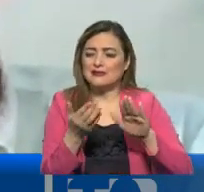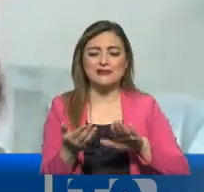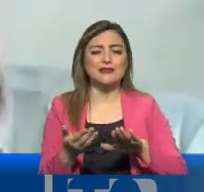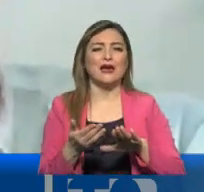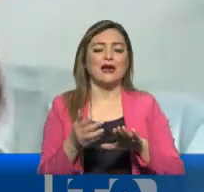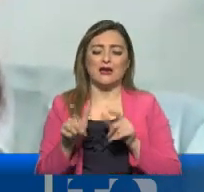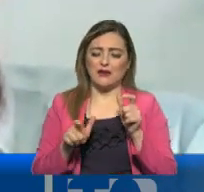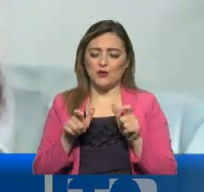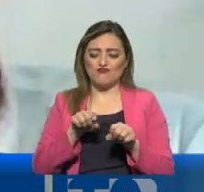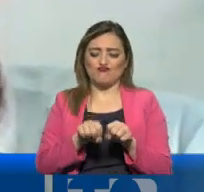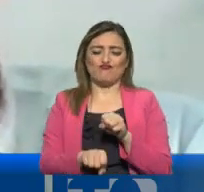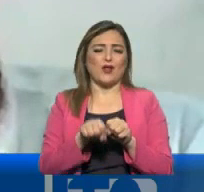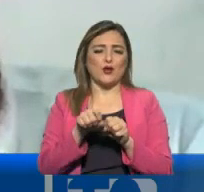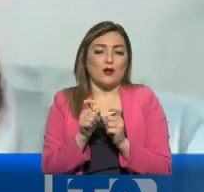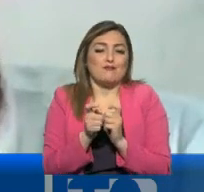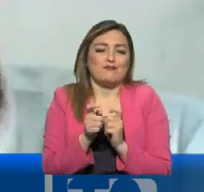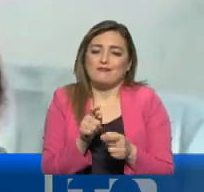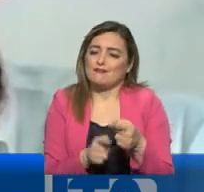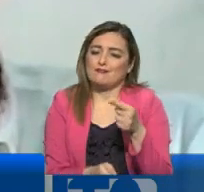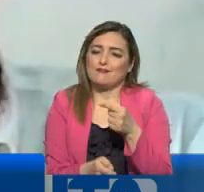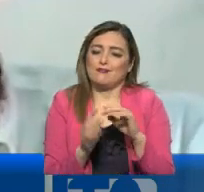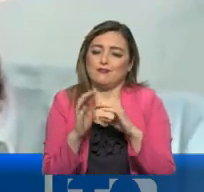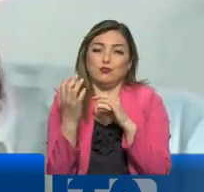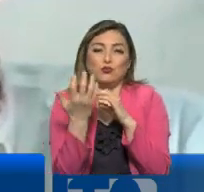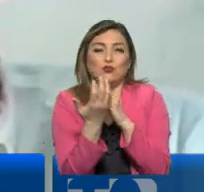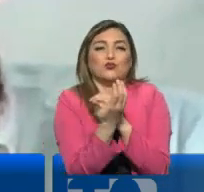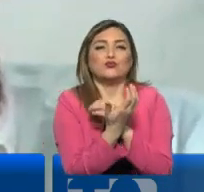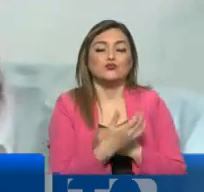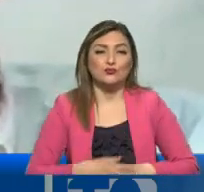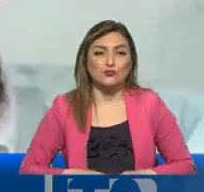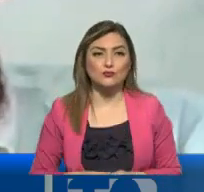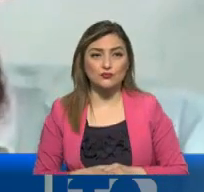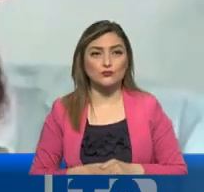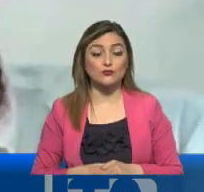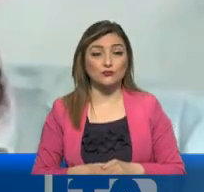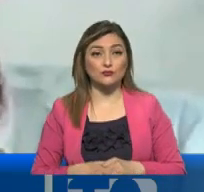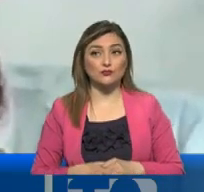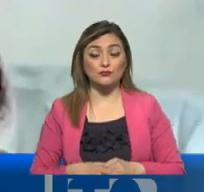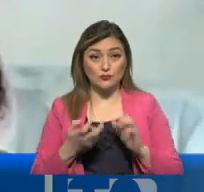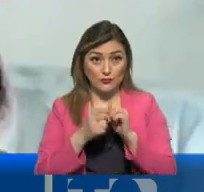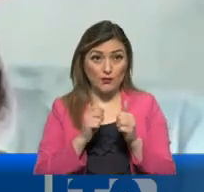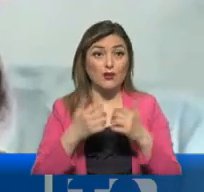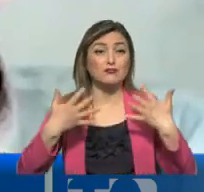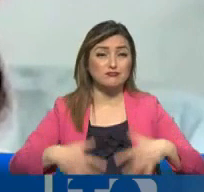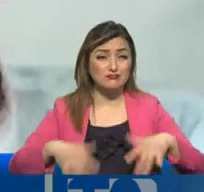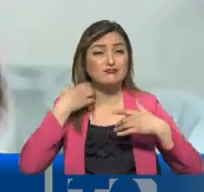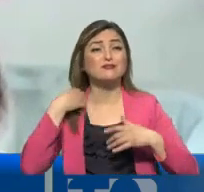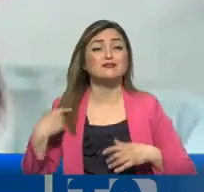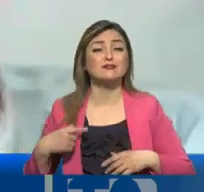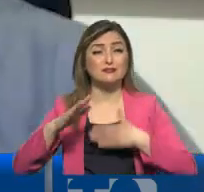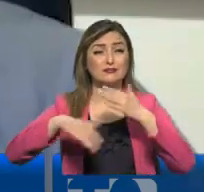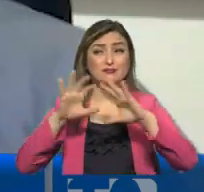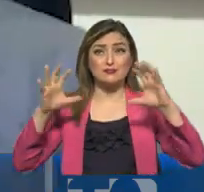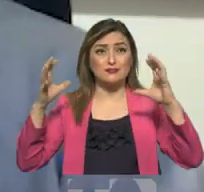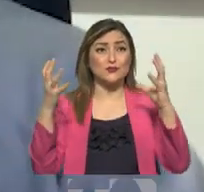un daño casi irreversible al océano y que esto va a tener consecuencias dramáticas para todo el